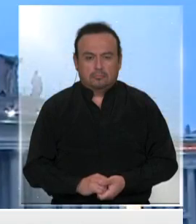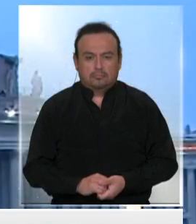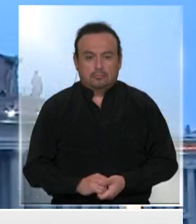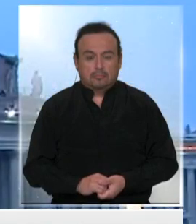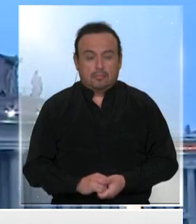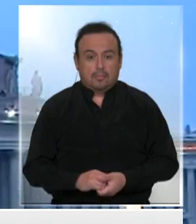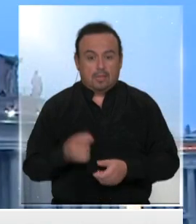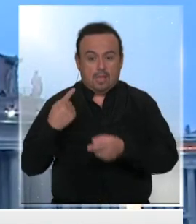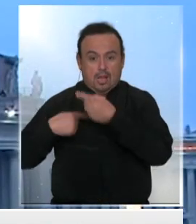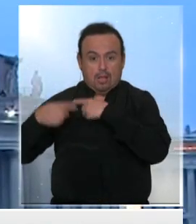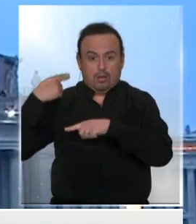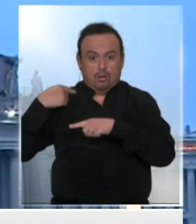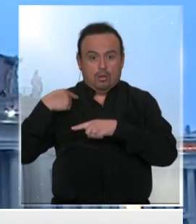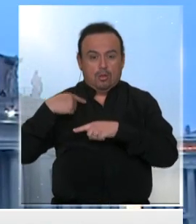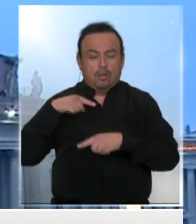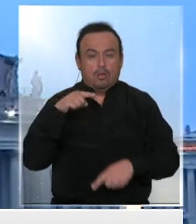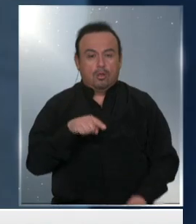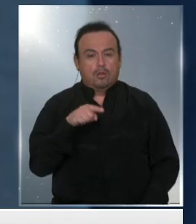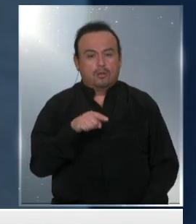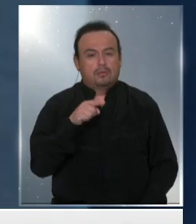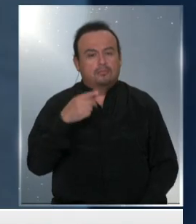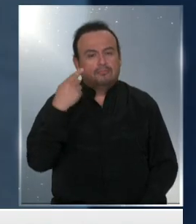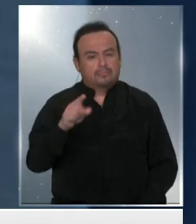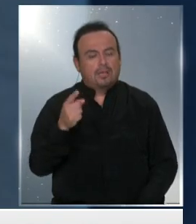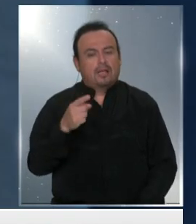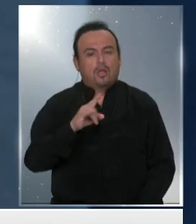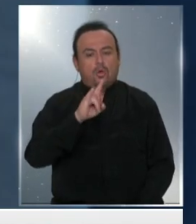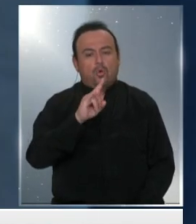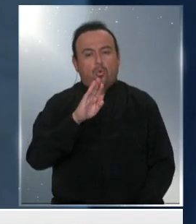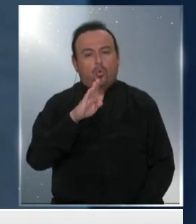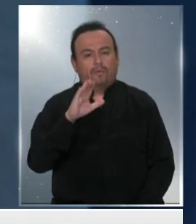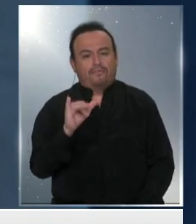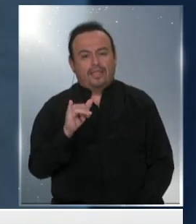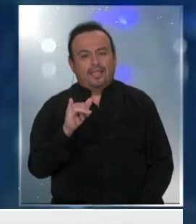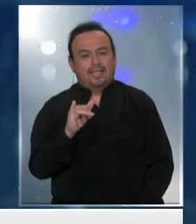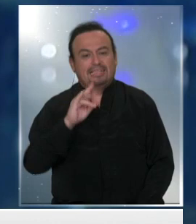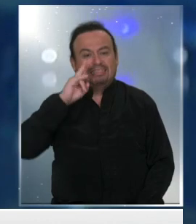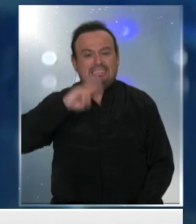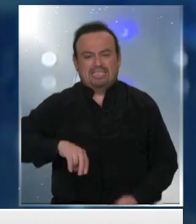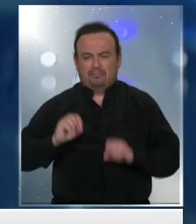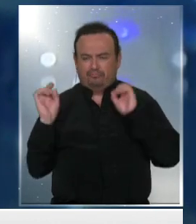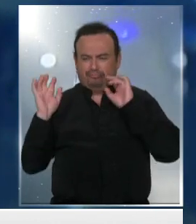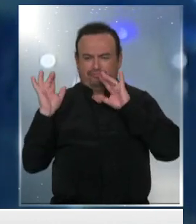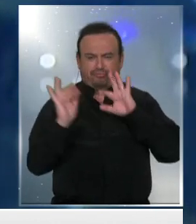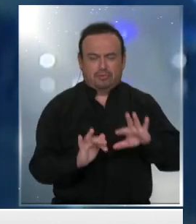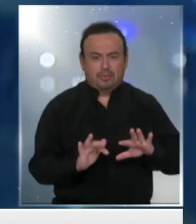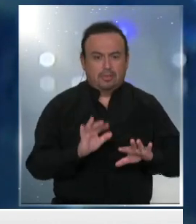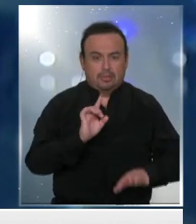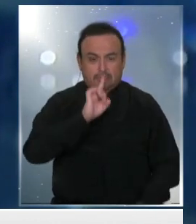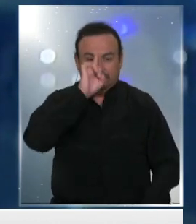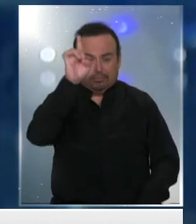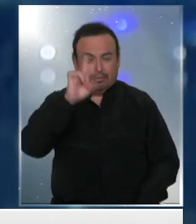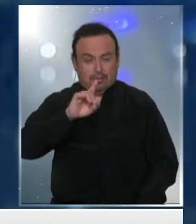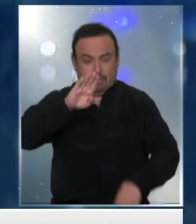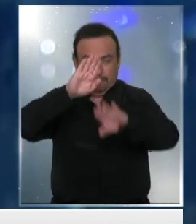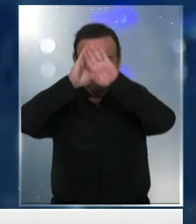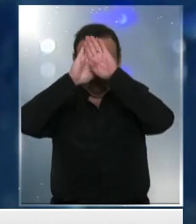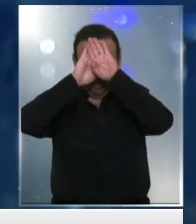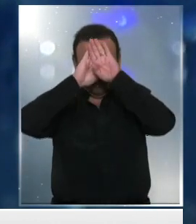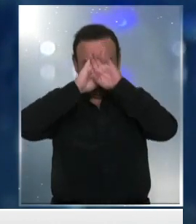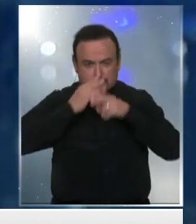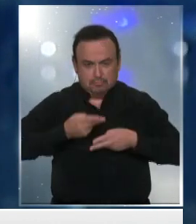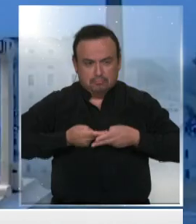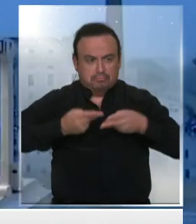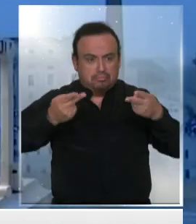Nunca en la historia el tradicional Urbi et Orbi había sido sin público en la Santa Sede. El tradicional mensaje del Papa fue en